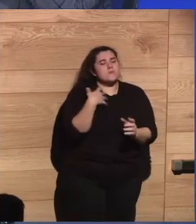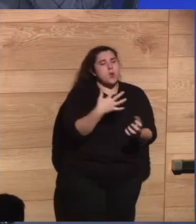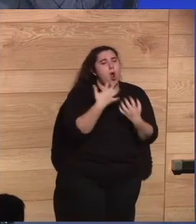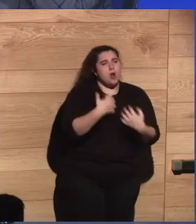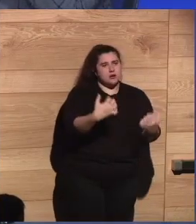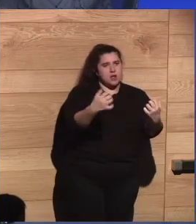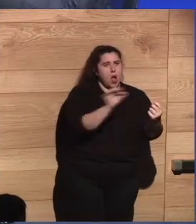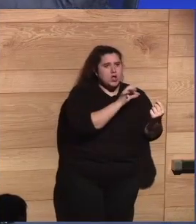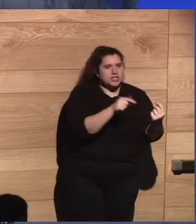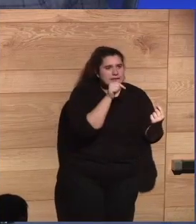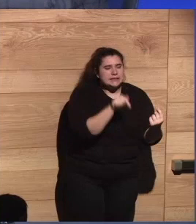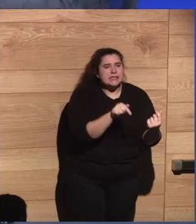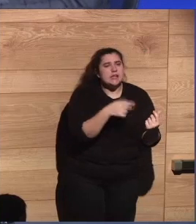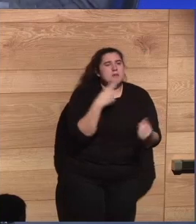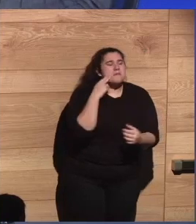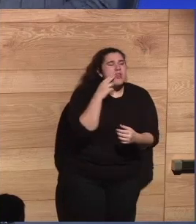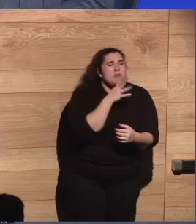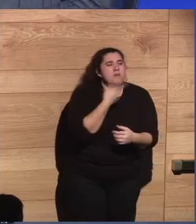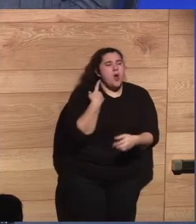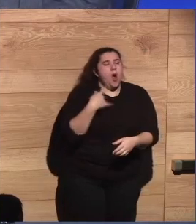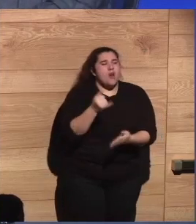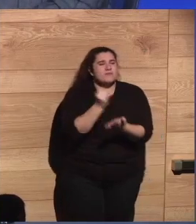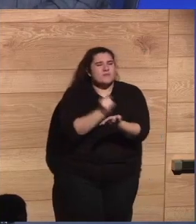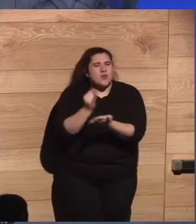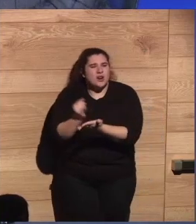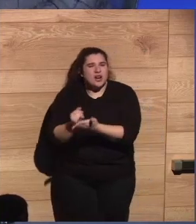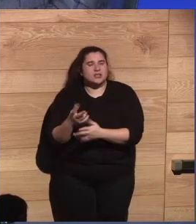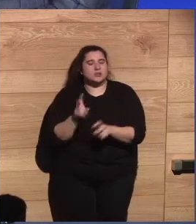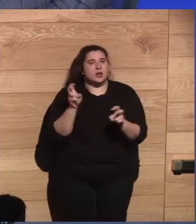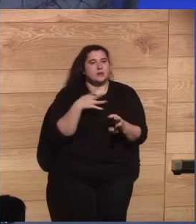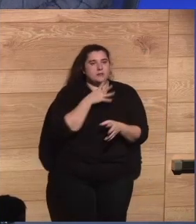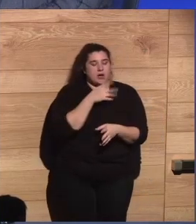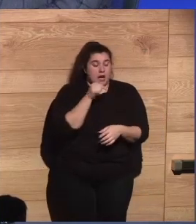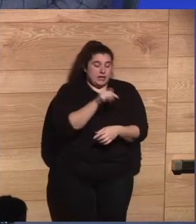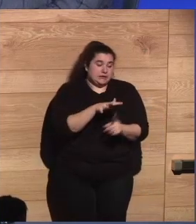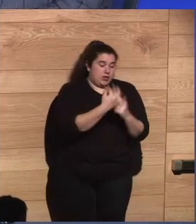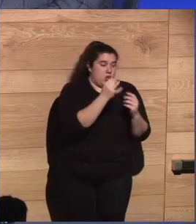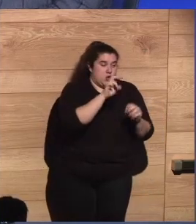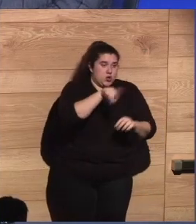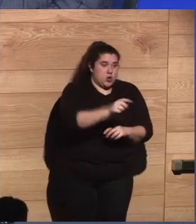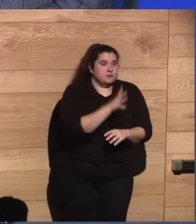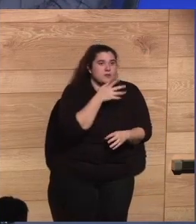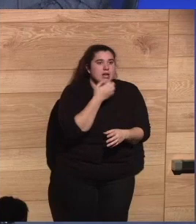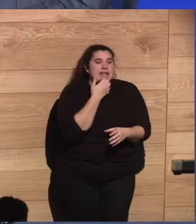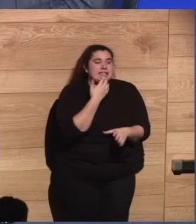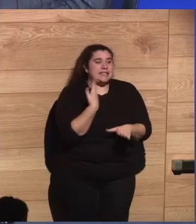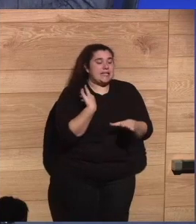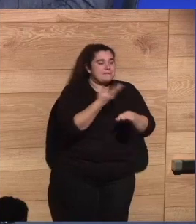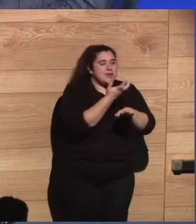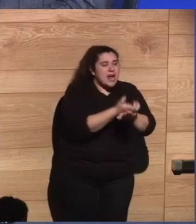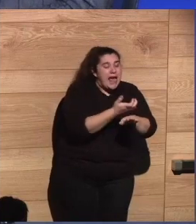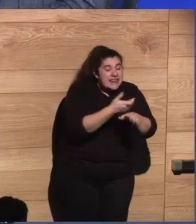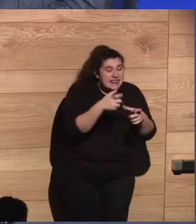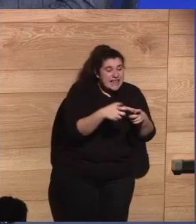orquestal, ese miedo a experimentar de repente, que no es el caso, porque aquí hay si tiene algo el disco es